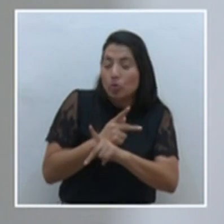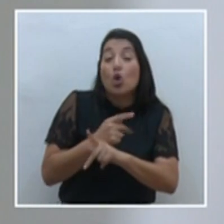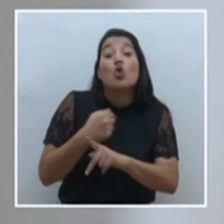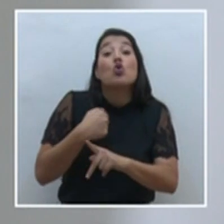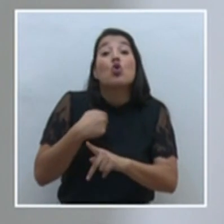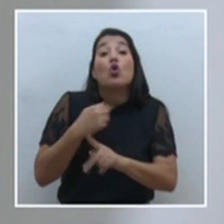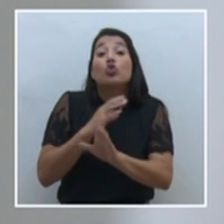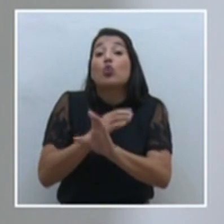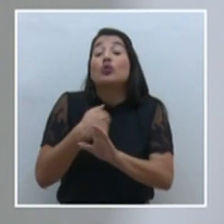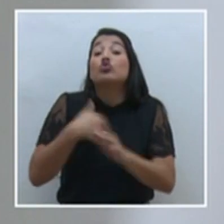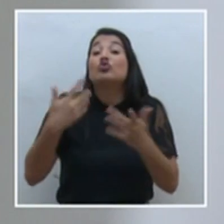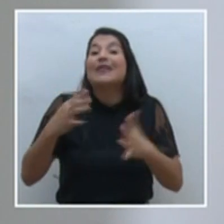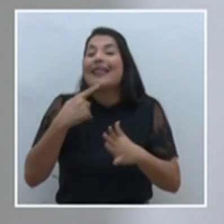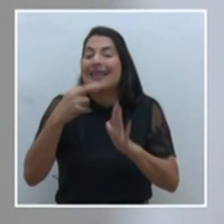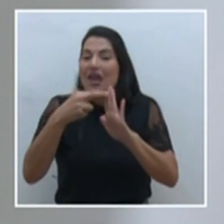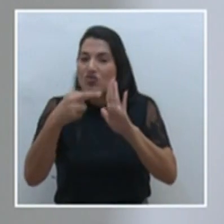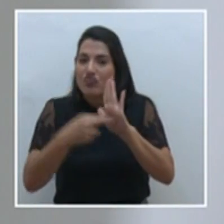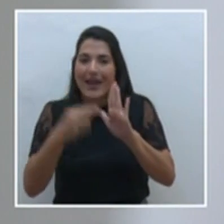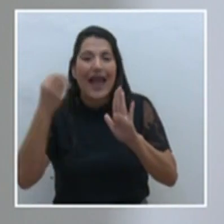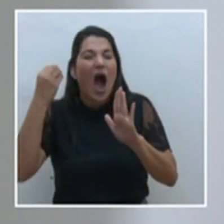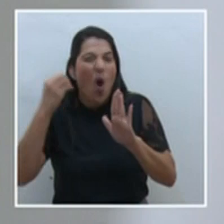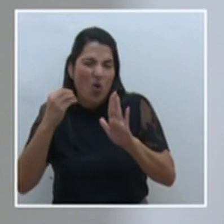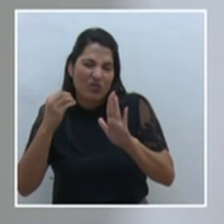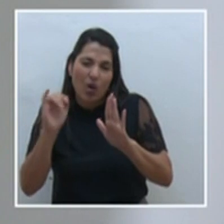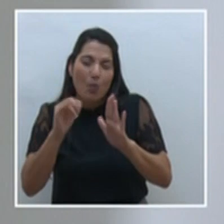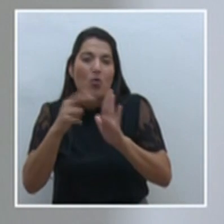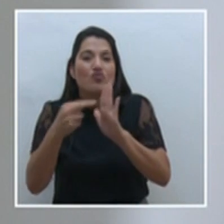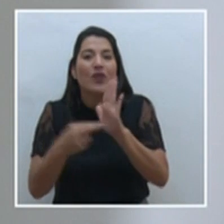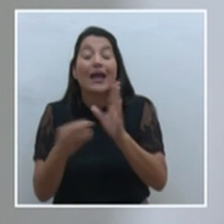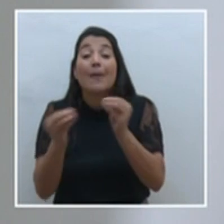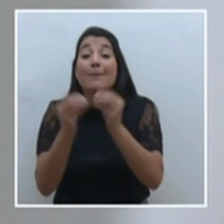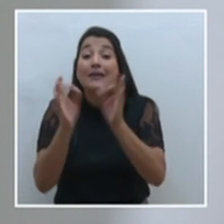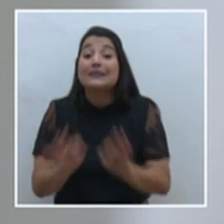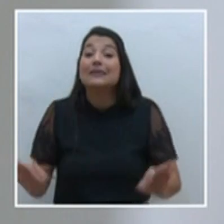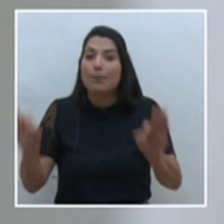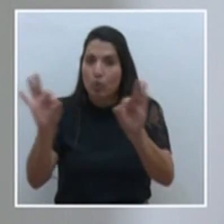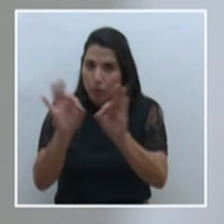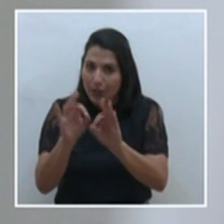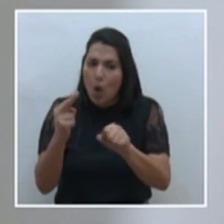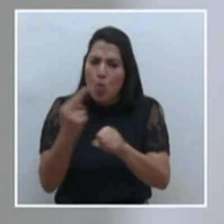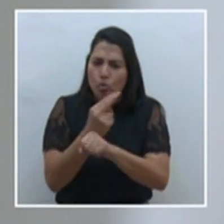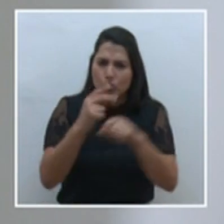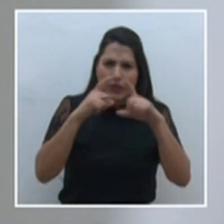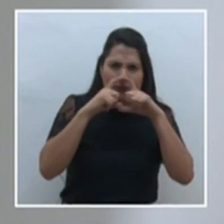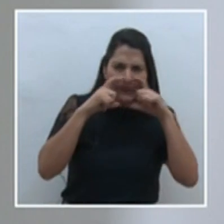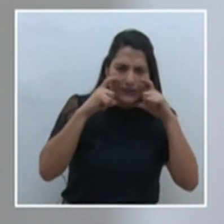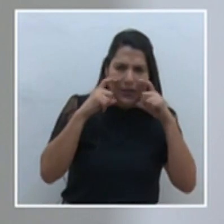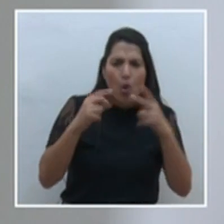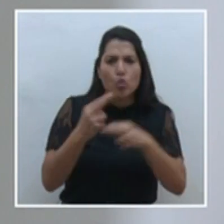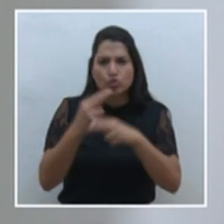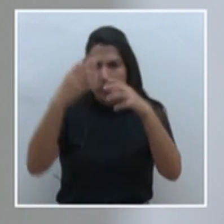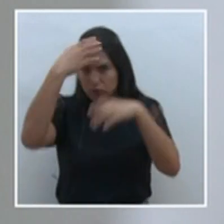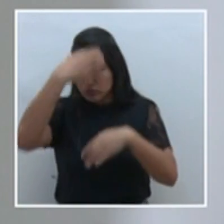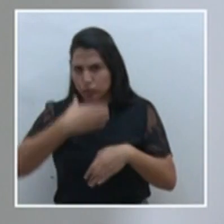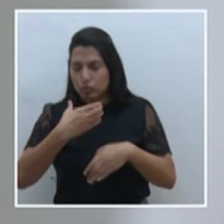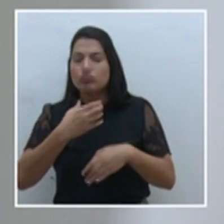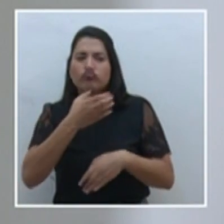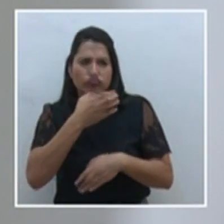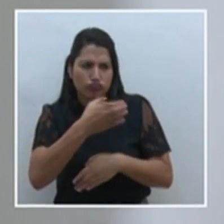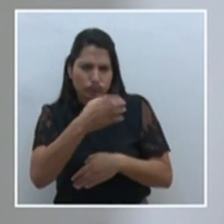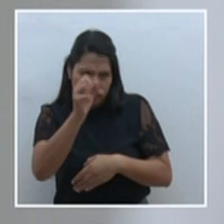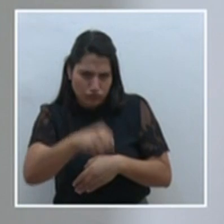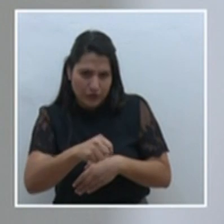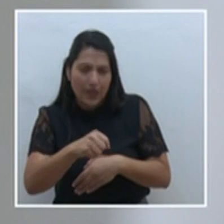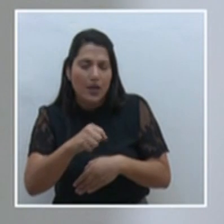de mencionar, las reglas de oro. El asunto de las mascarillas o el uso de las caretas, claro que es recomendable y sí tiene una función importante, pero